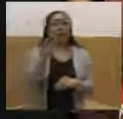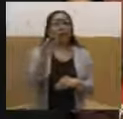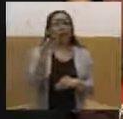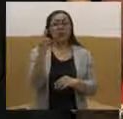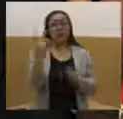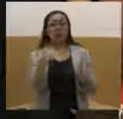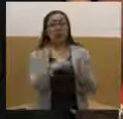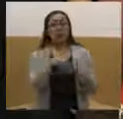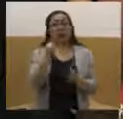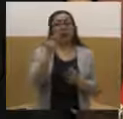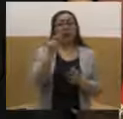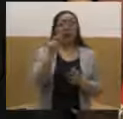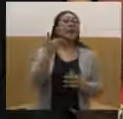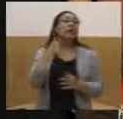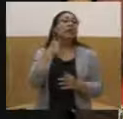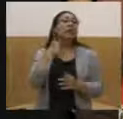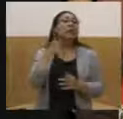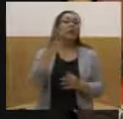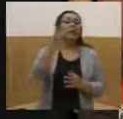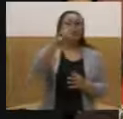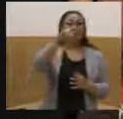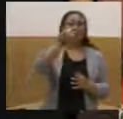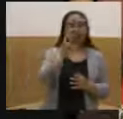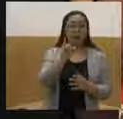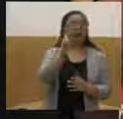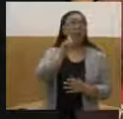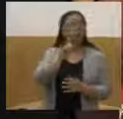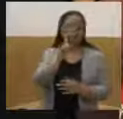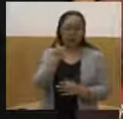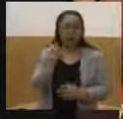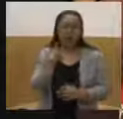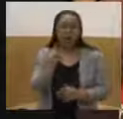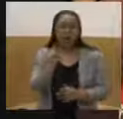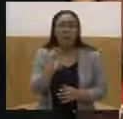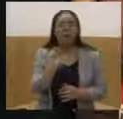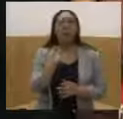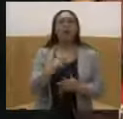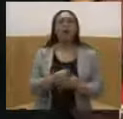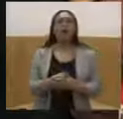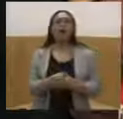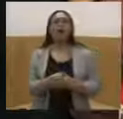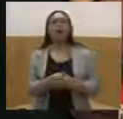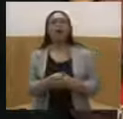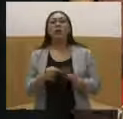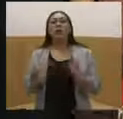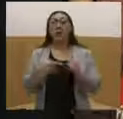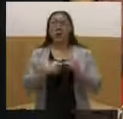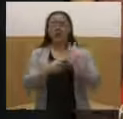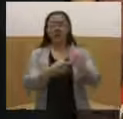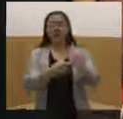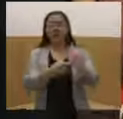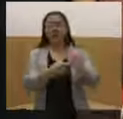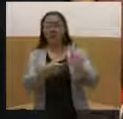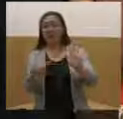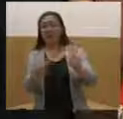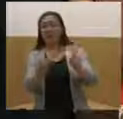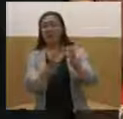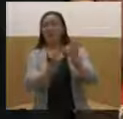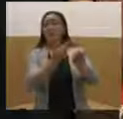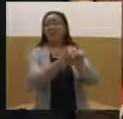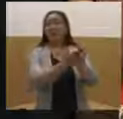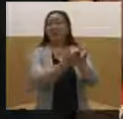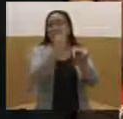la diputada del PRI, Norma Adela Gell, presentó una iniciativa para sancionar la tentativa del delito